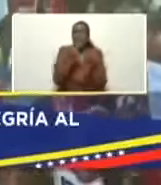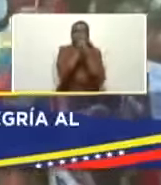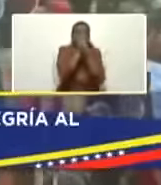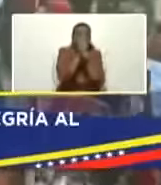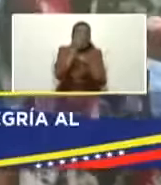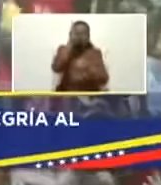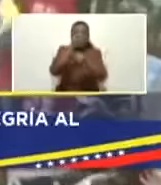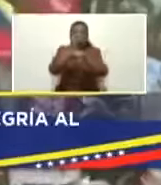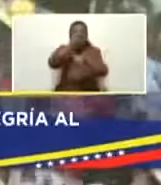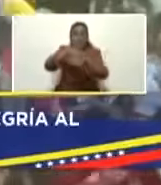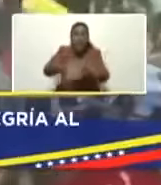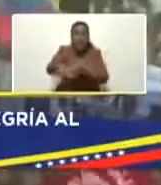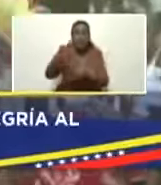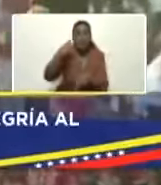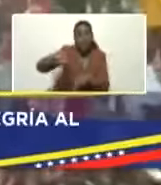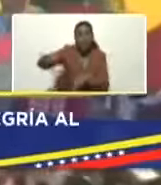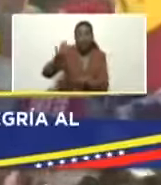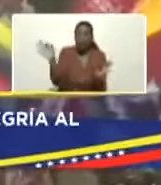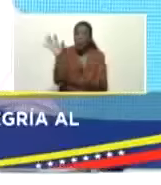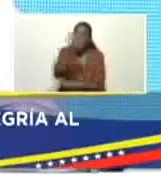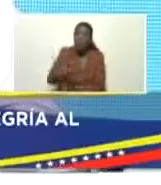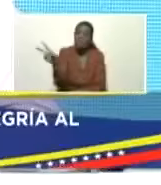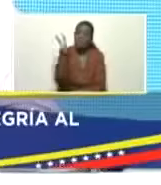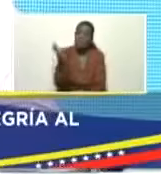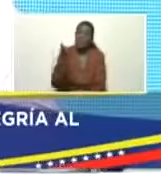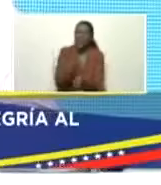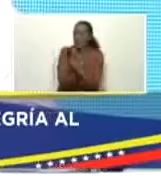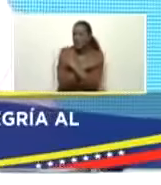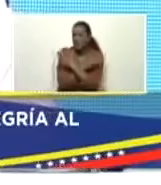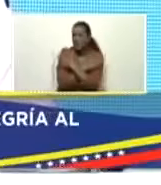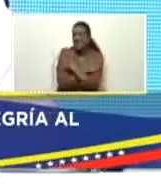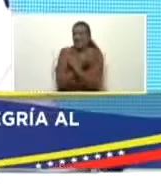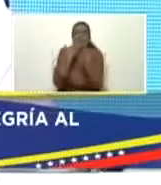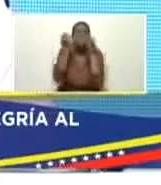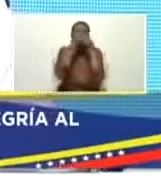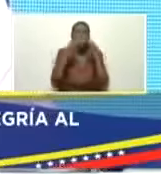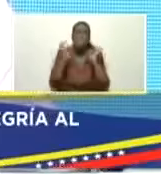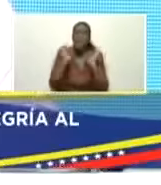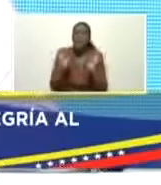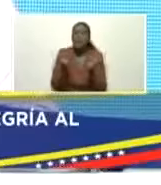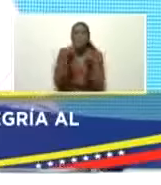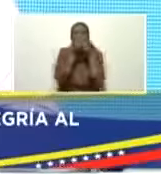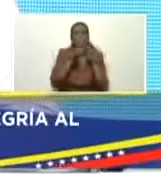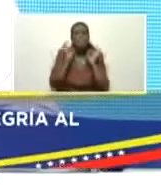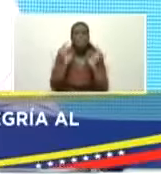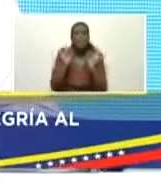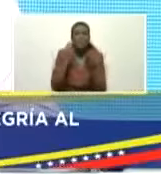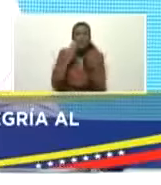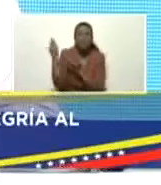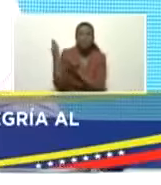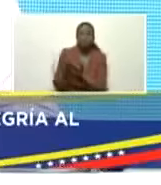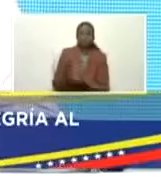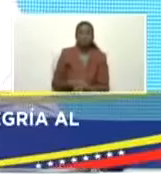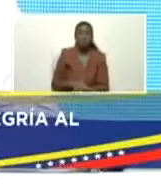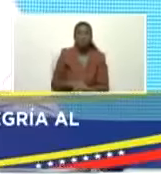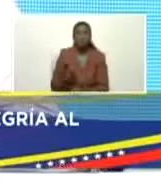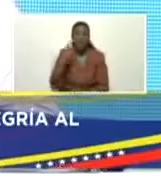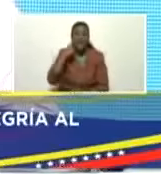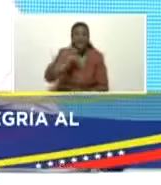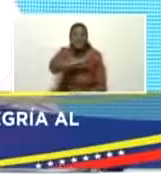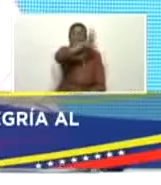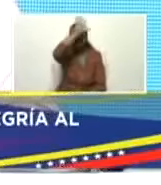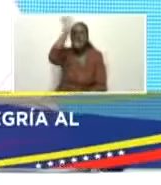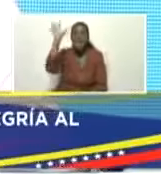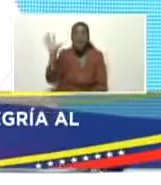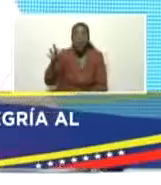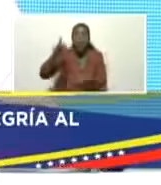del Tamacuro, a la juventud de Venezuela. Una belleza, pues. En este cielo